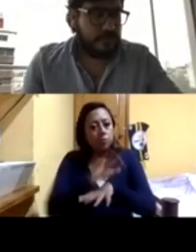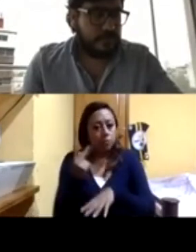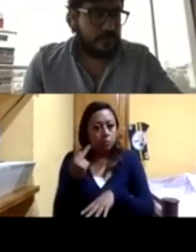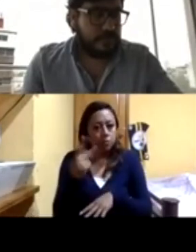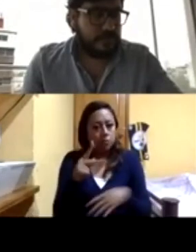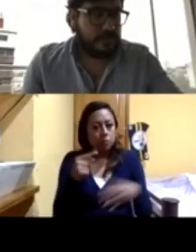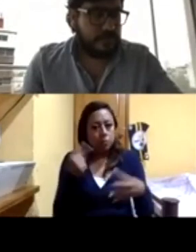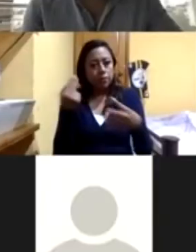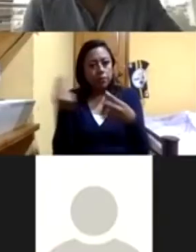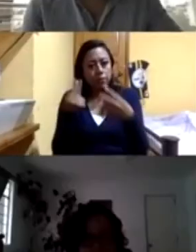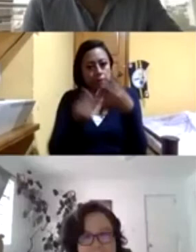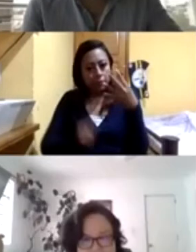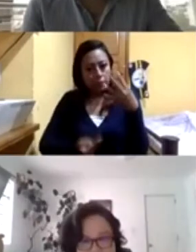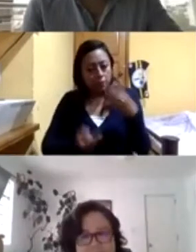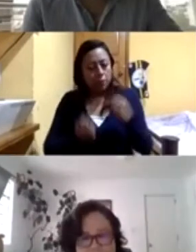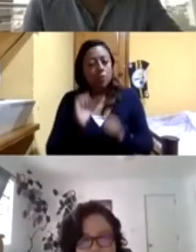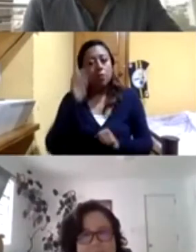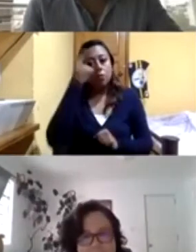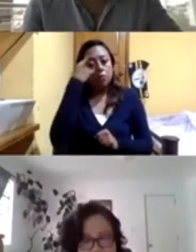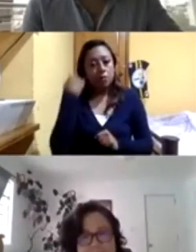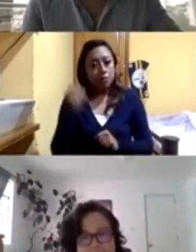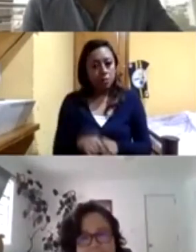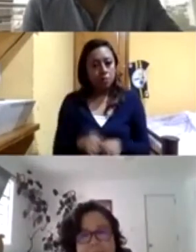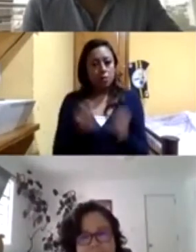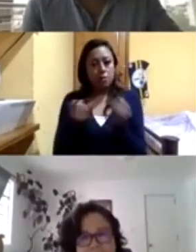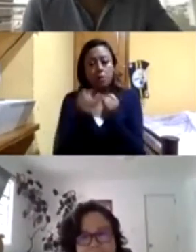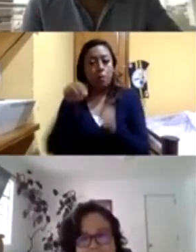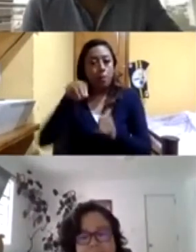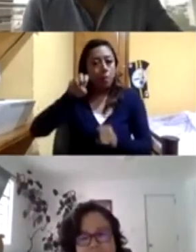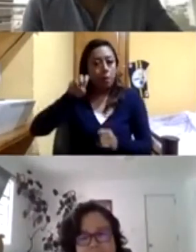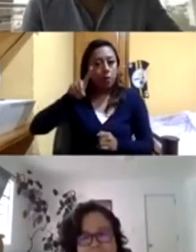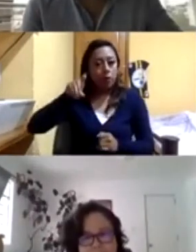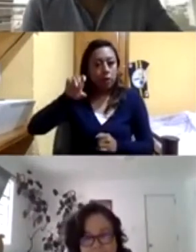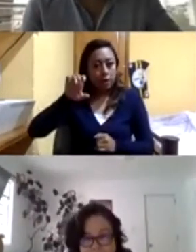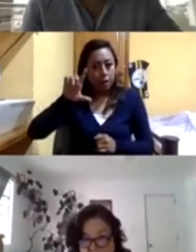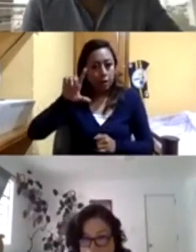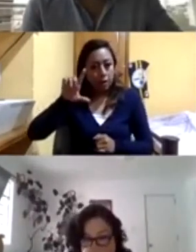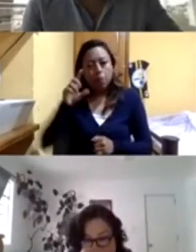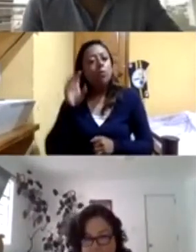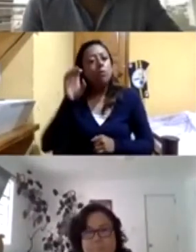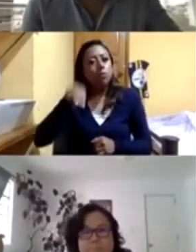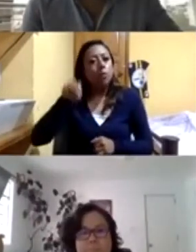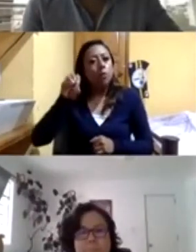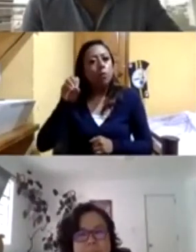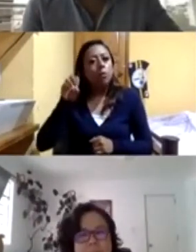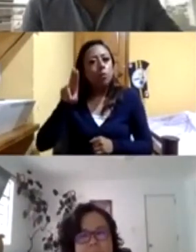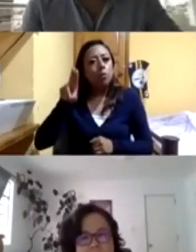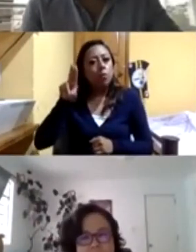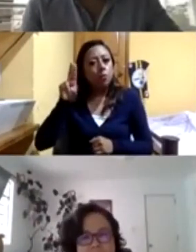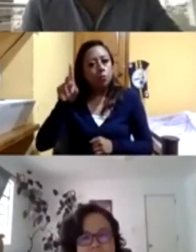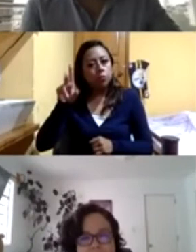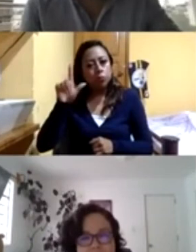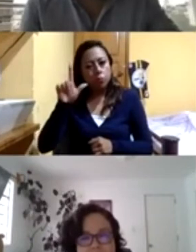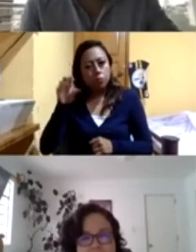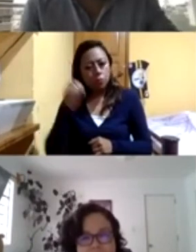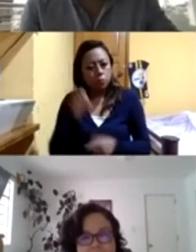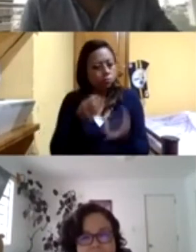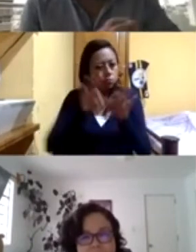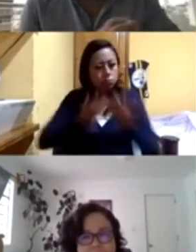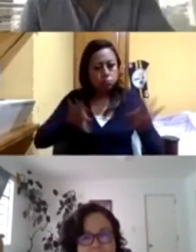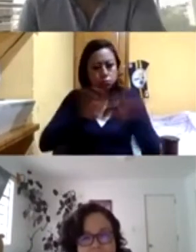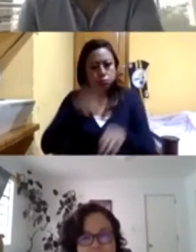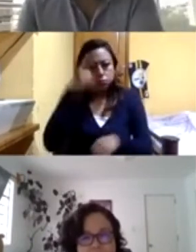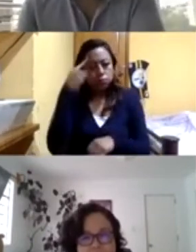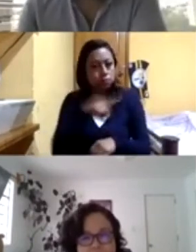son facilitadores para el ejercicio del derecho a acceso a la información por parte de las personas adultas mayores, y entre ellos se encuentran